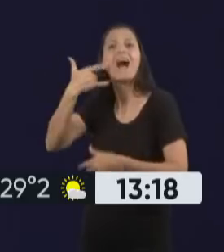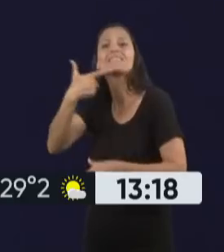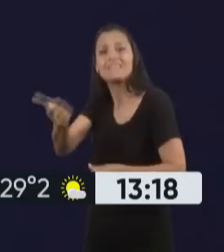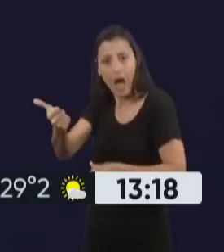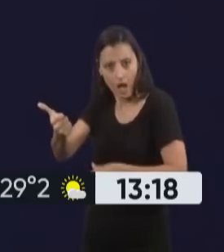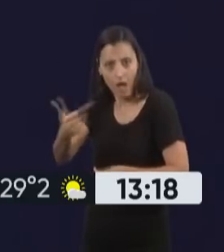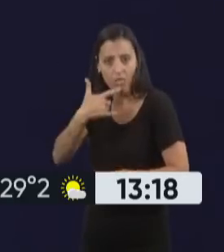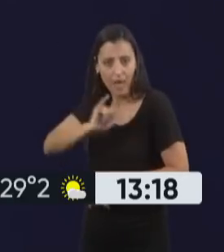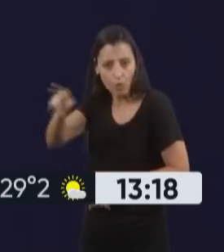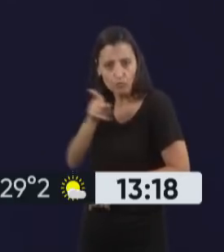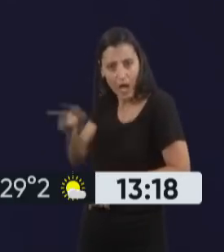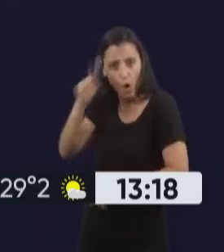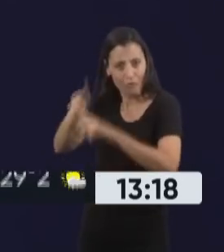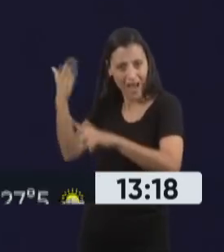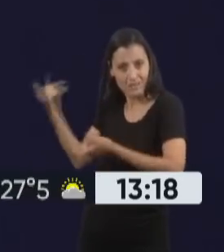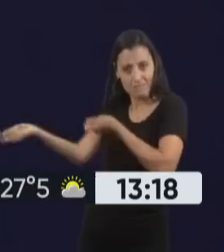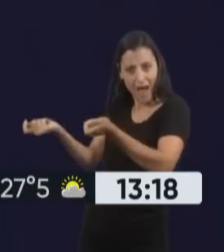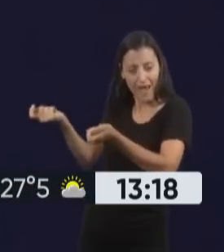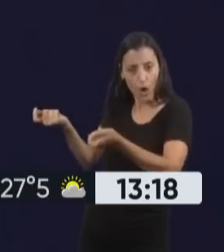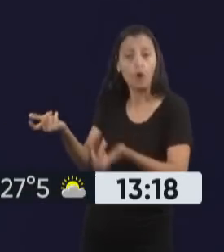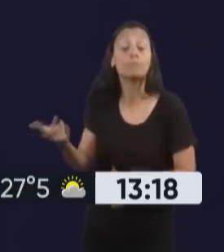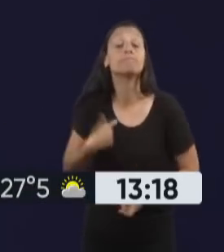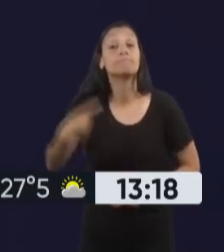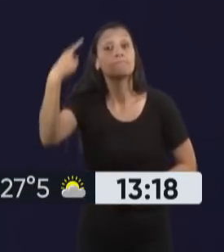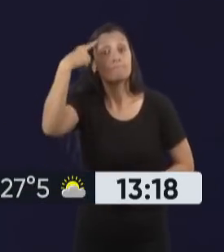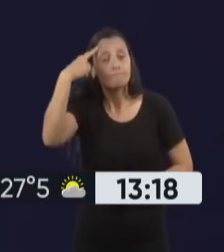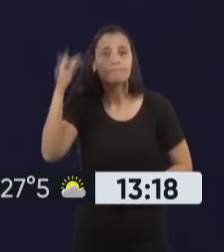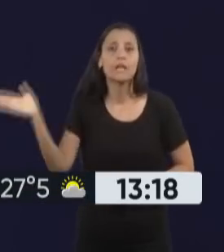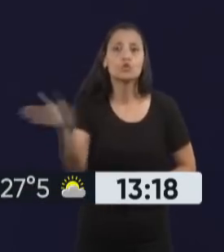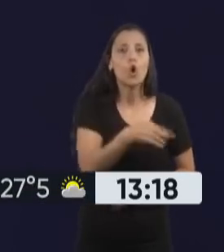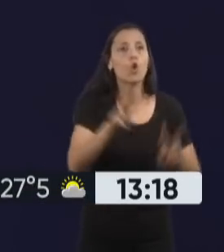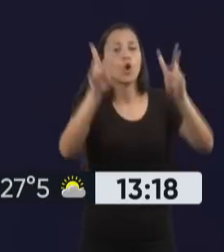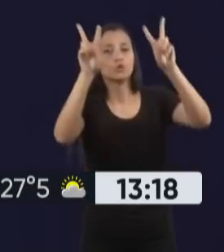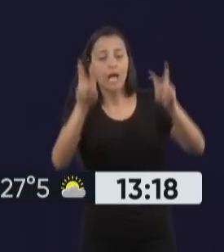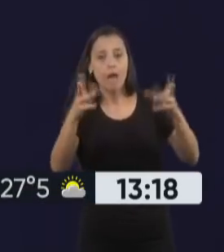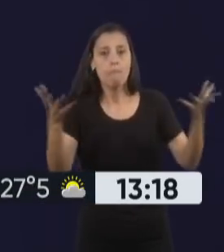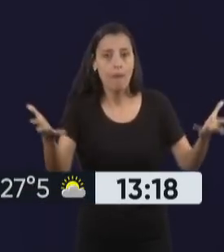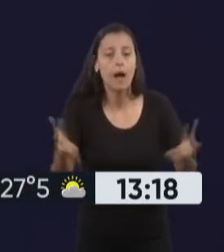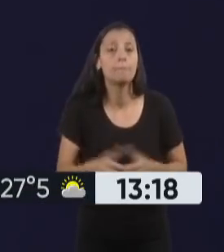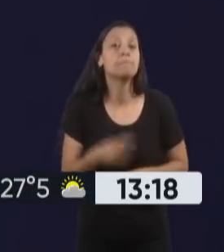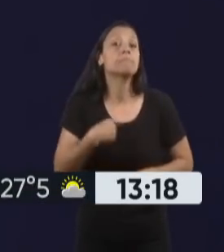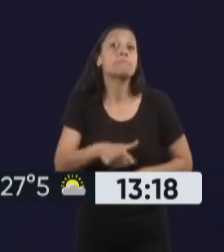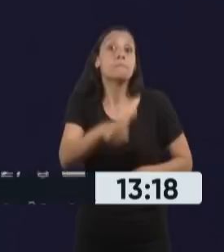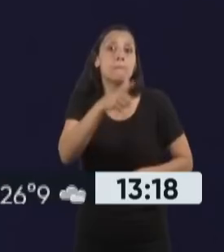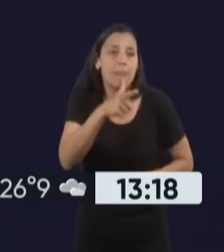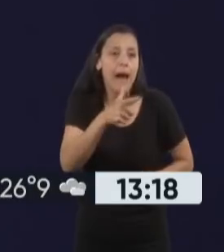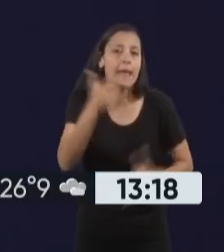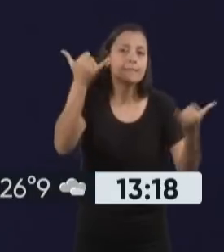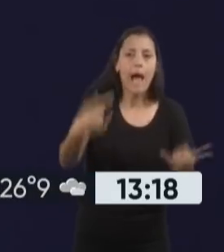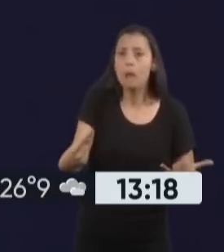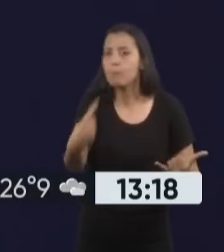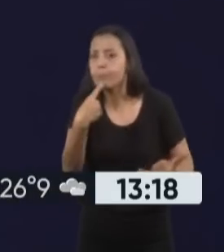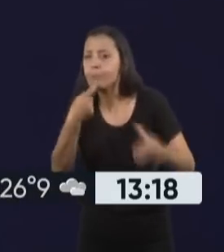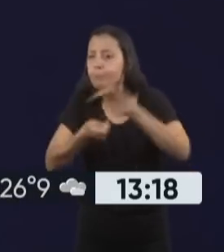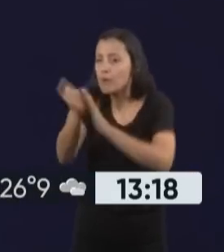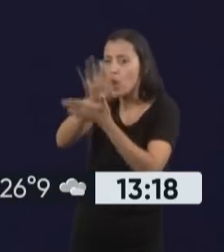Mirá, entiendo que todo lo que ocurre con la la presunción de corrupción o la